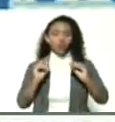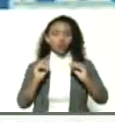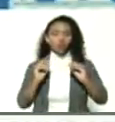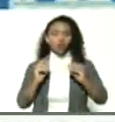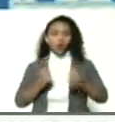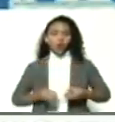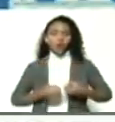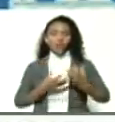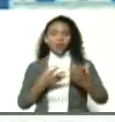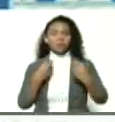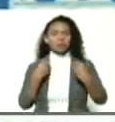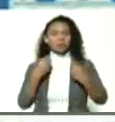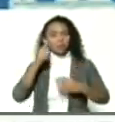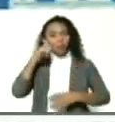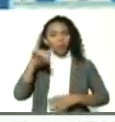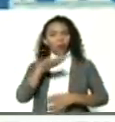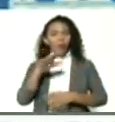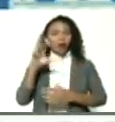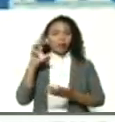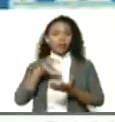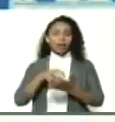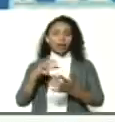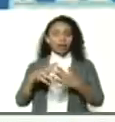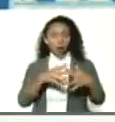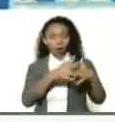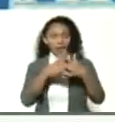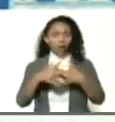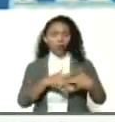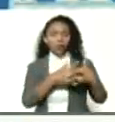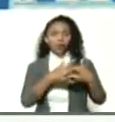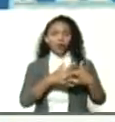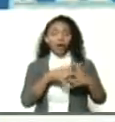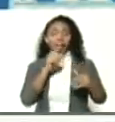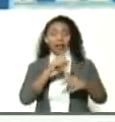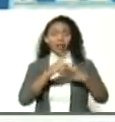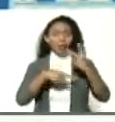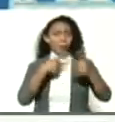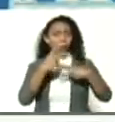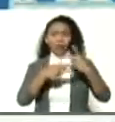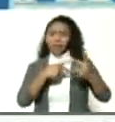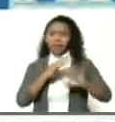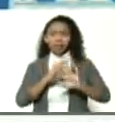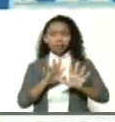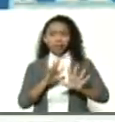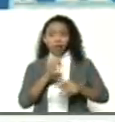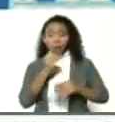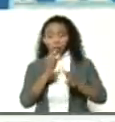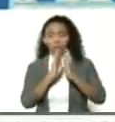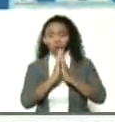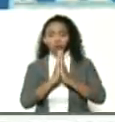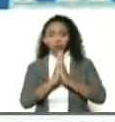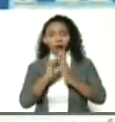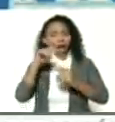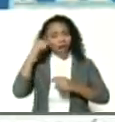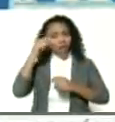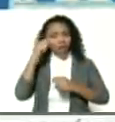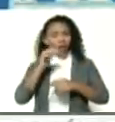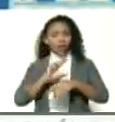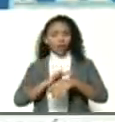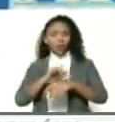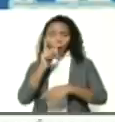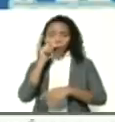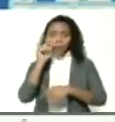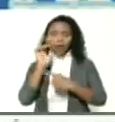antivirales para el pueblo de los Estados Unidos. Es una política, es una política. Bueno, por favor, el video del doctor